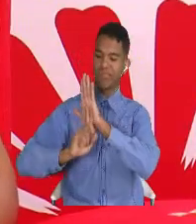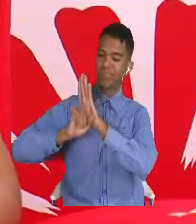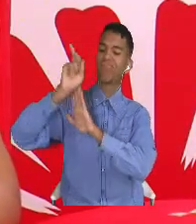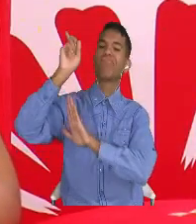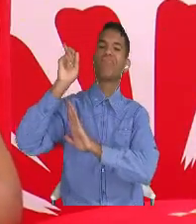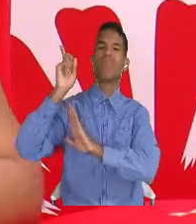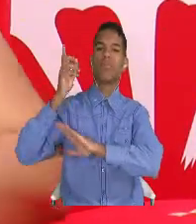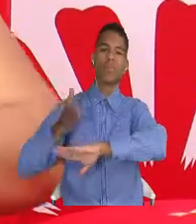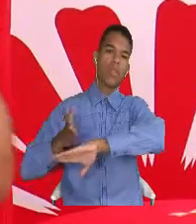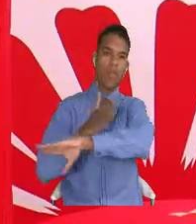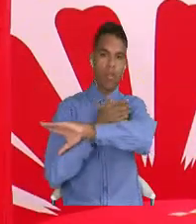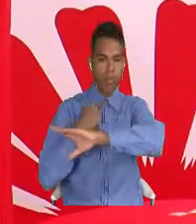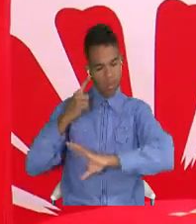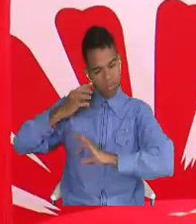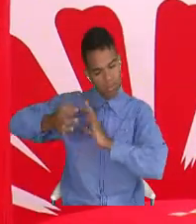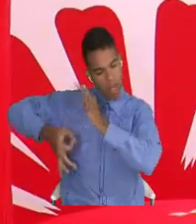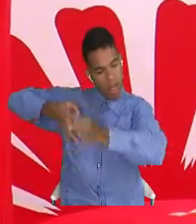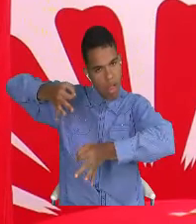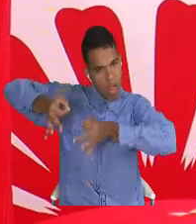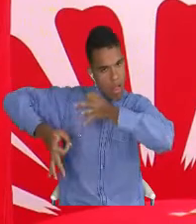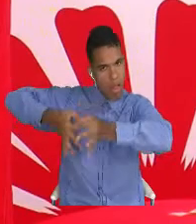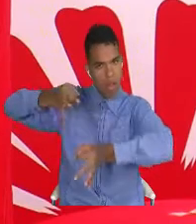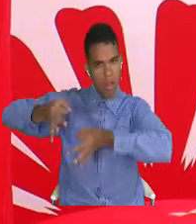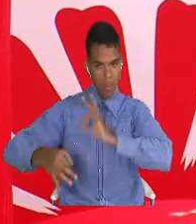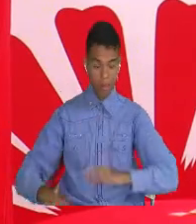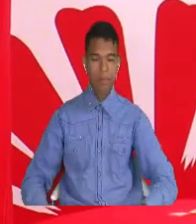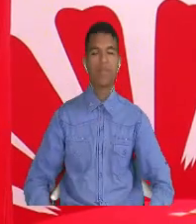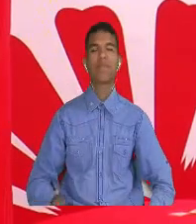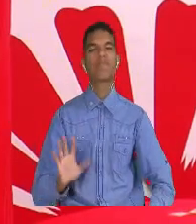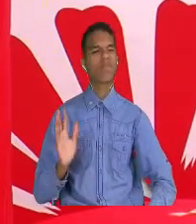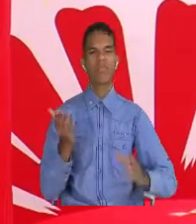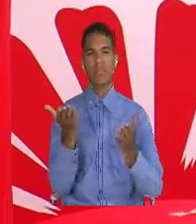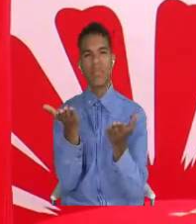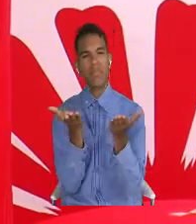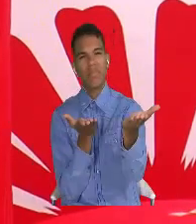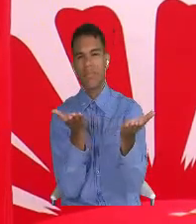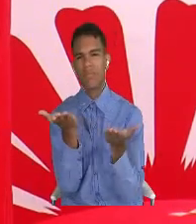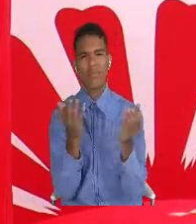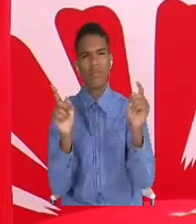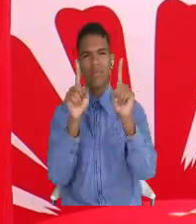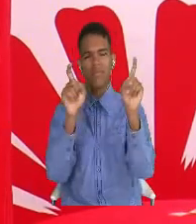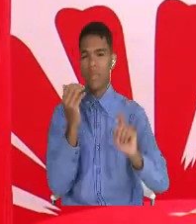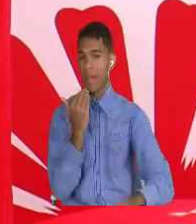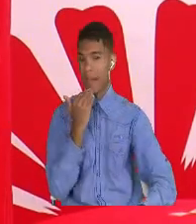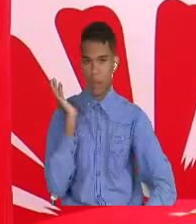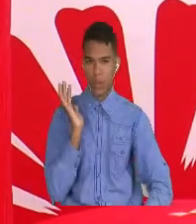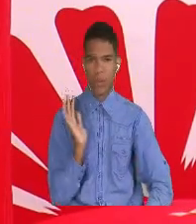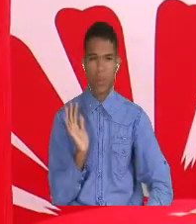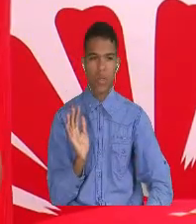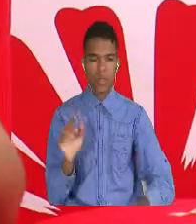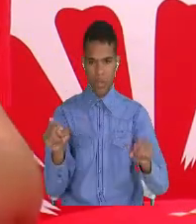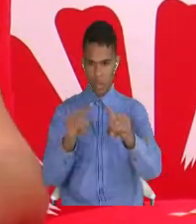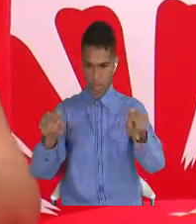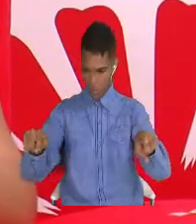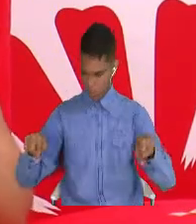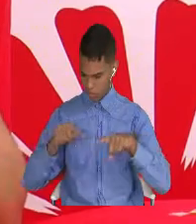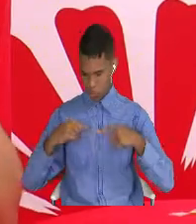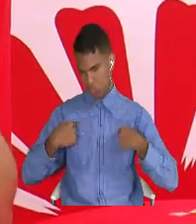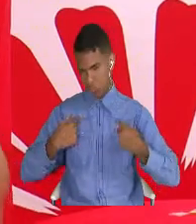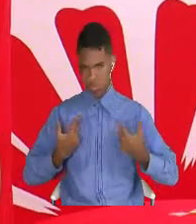el posoperatorio. Hablemos un poco de los servicios. Ahorita estábamos nombrando, por ejemplo, que tenía New Body. Si yo, por ejemplo, quiero